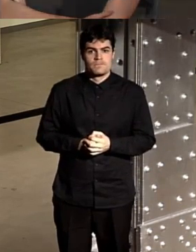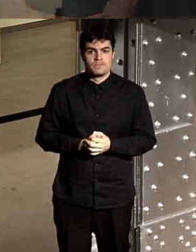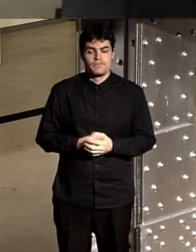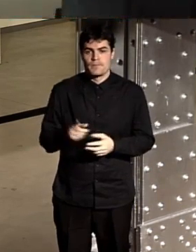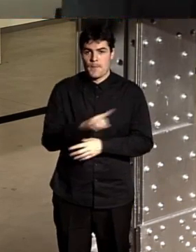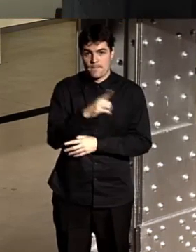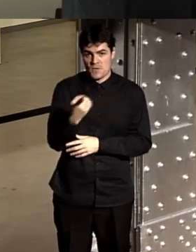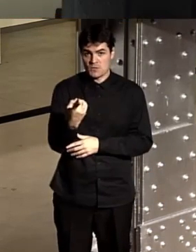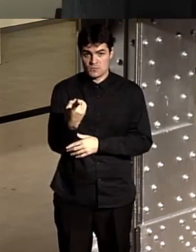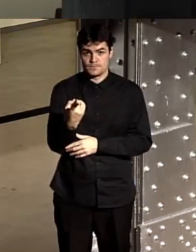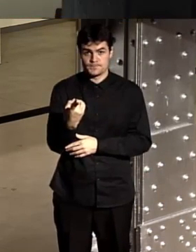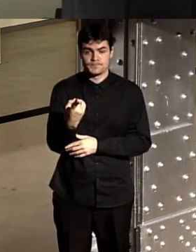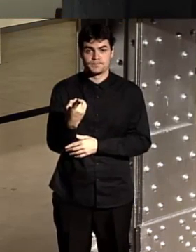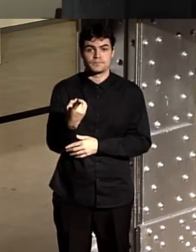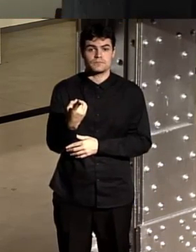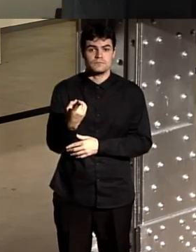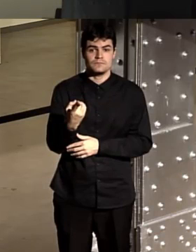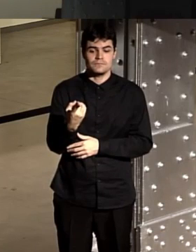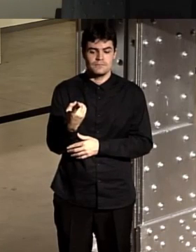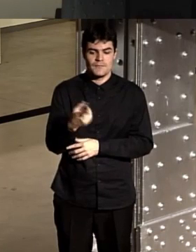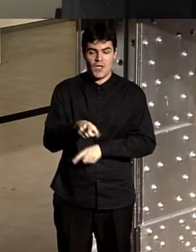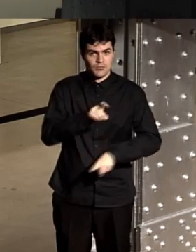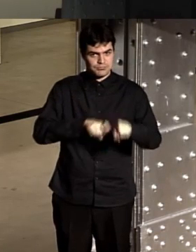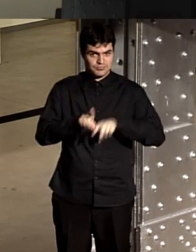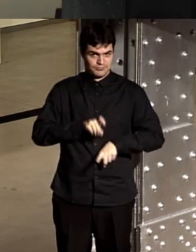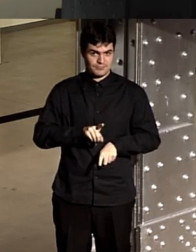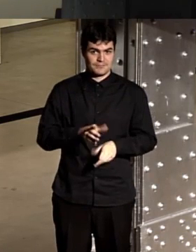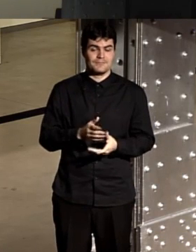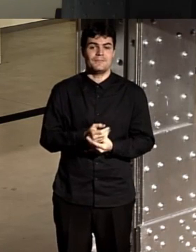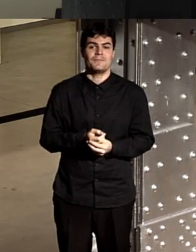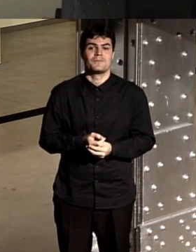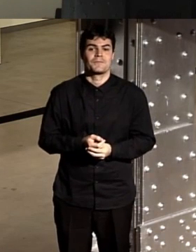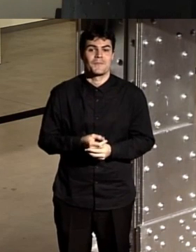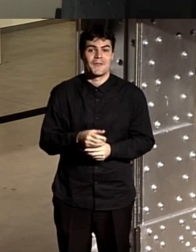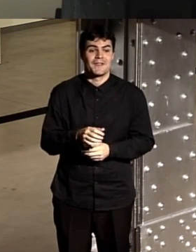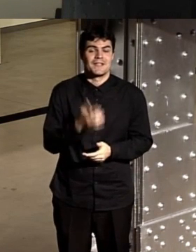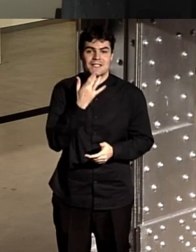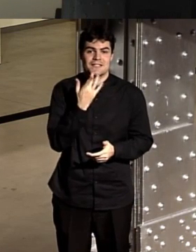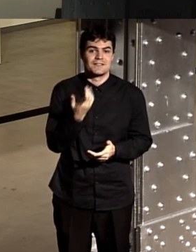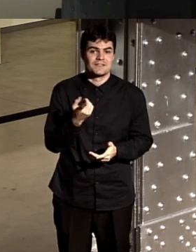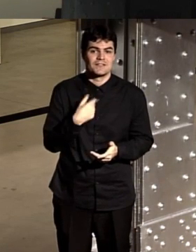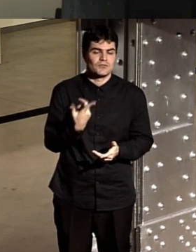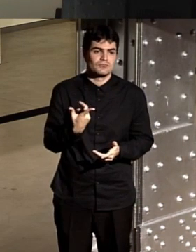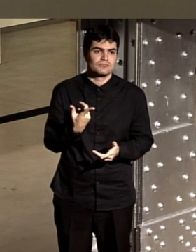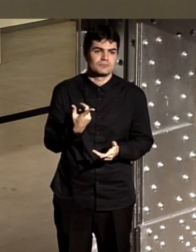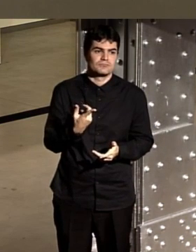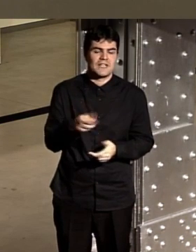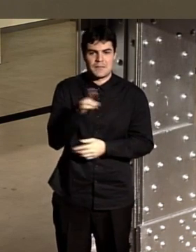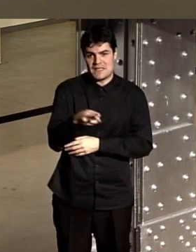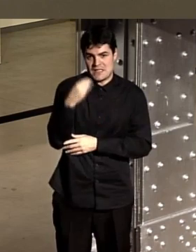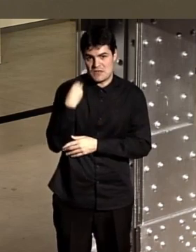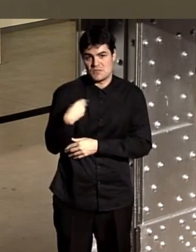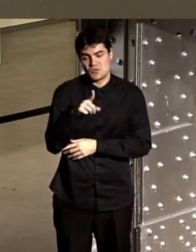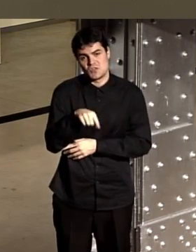Primero, no creer en ir atrás. Y como sí, haría la misma cosa. Porque para